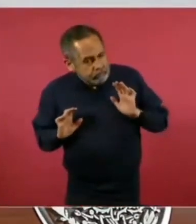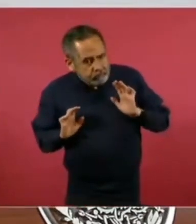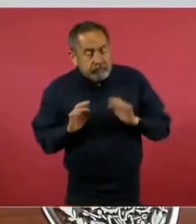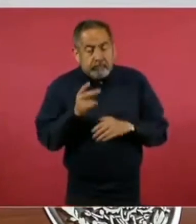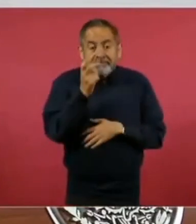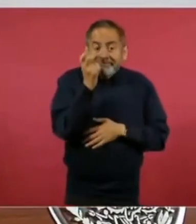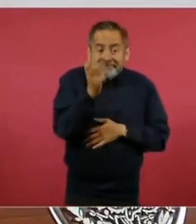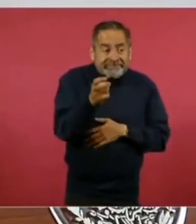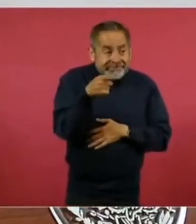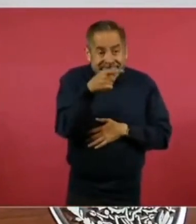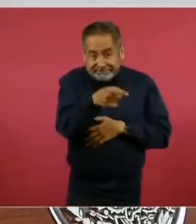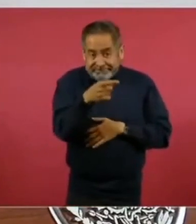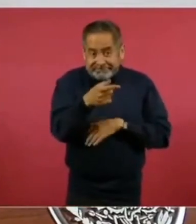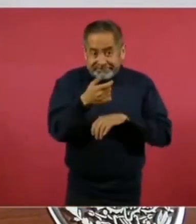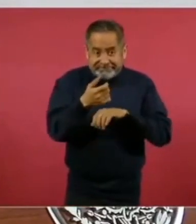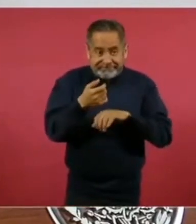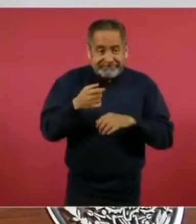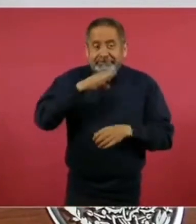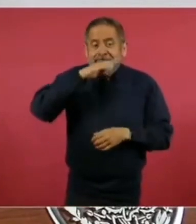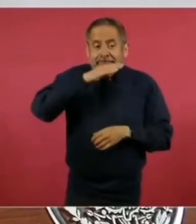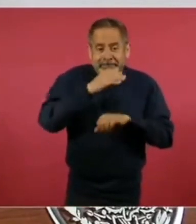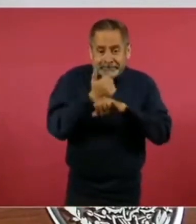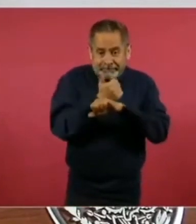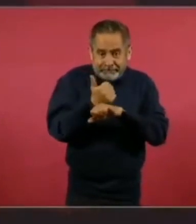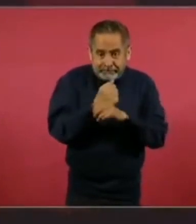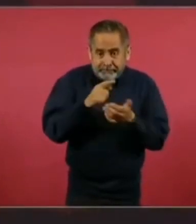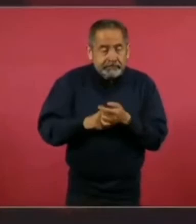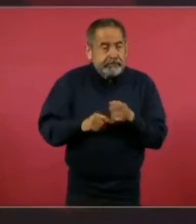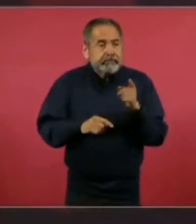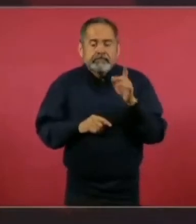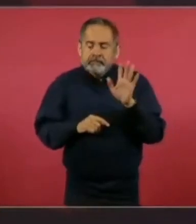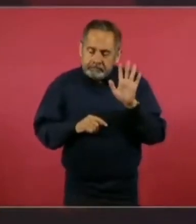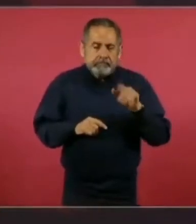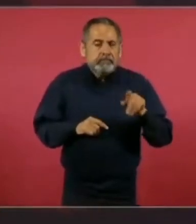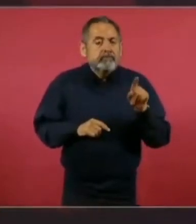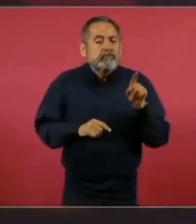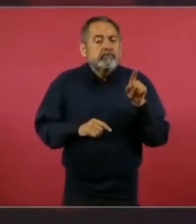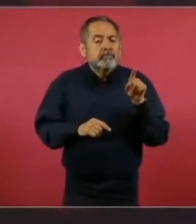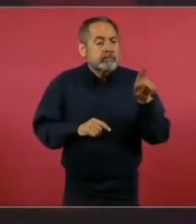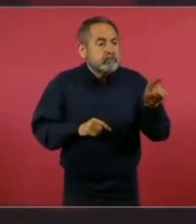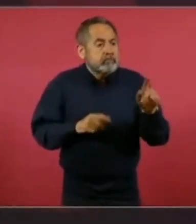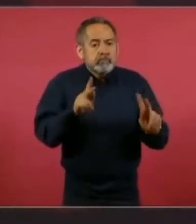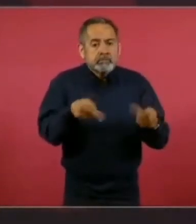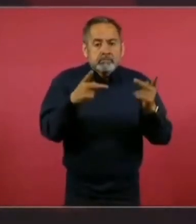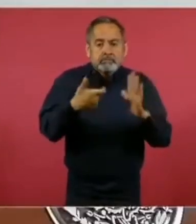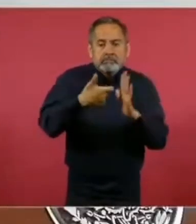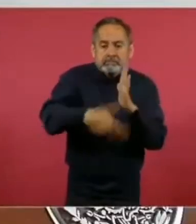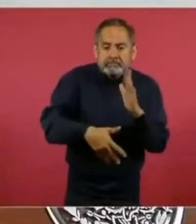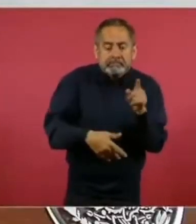ese maíz que ellos venden a buen precio,